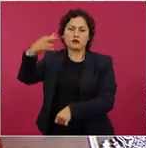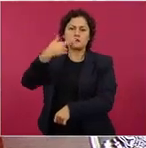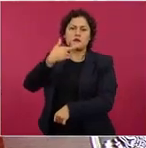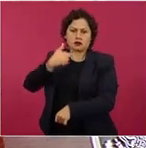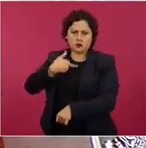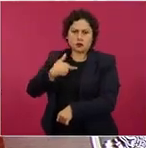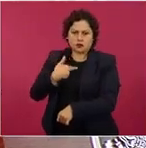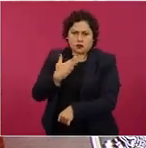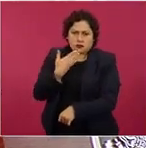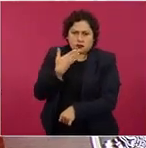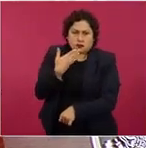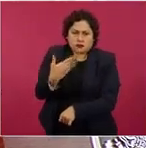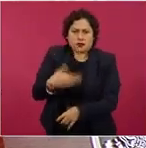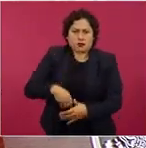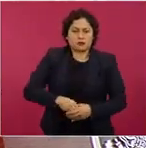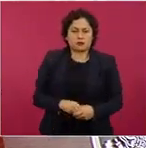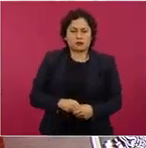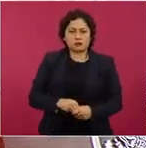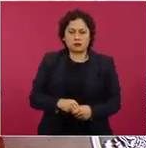favorable